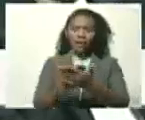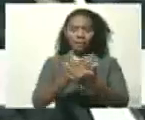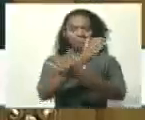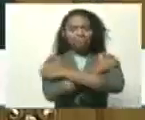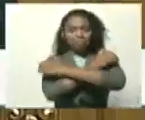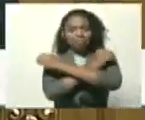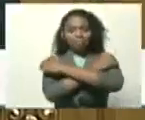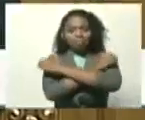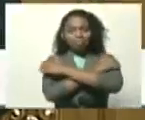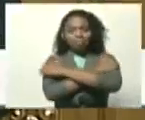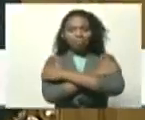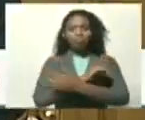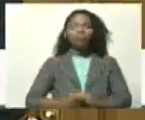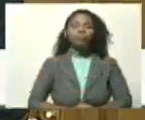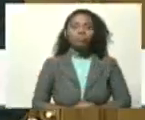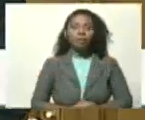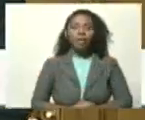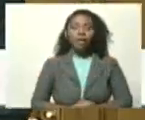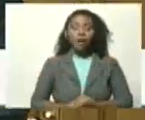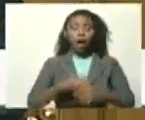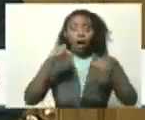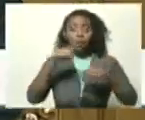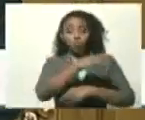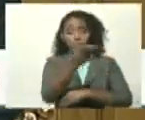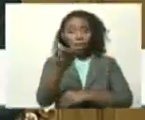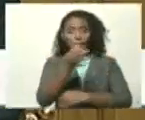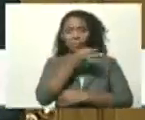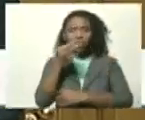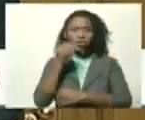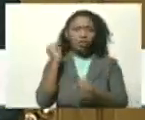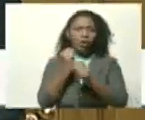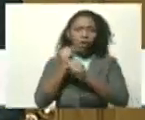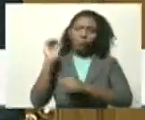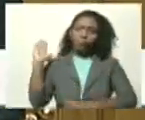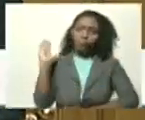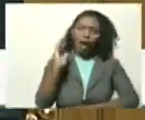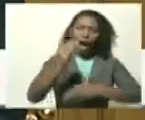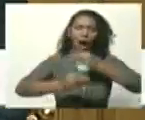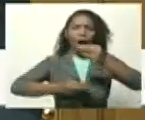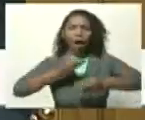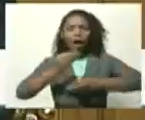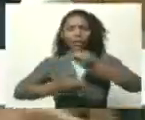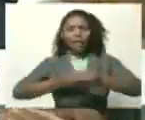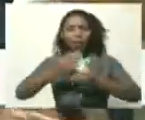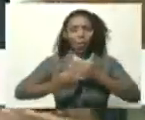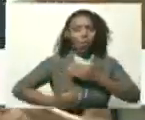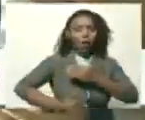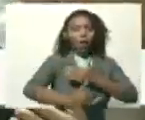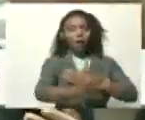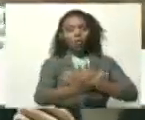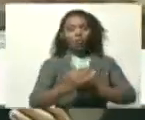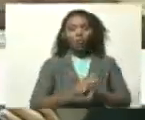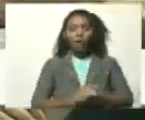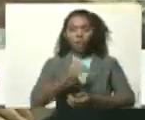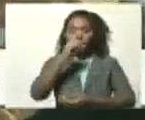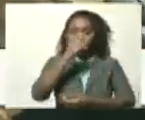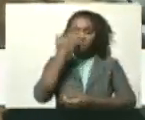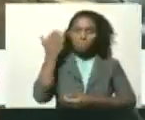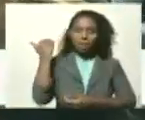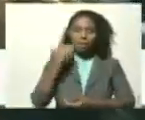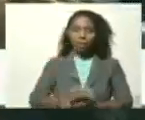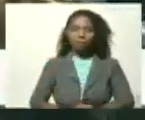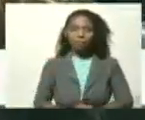felicito y las felicito por el extraordinario trabajo que han venido realizando a lo largo del año pasado.